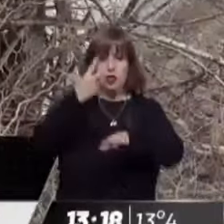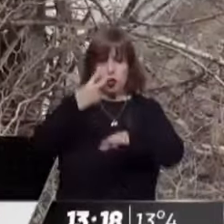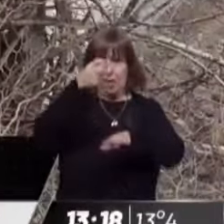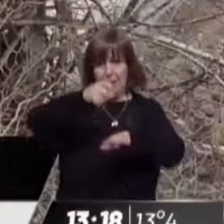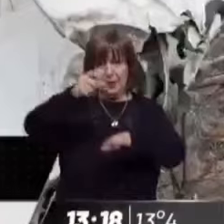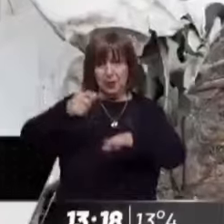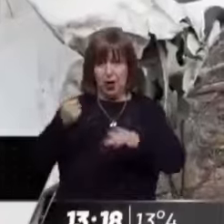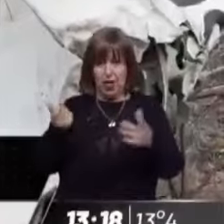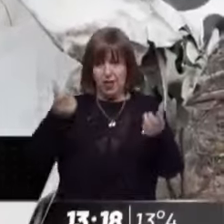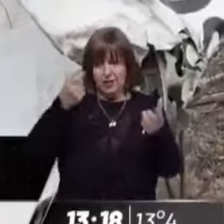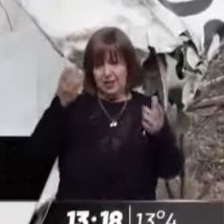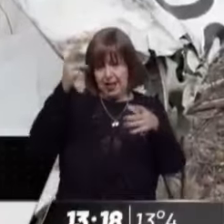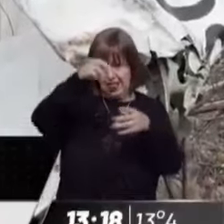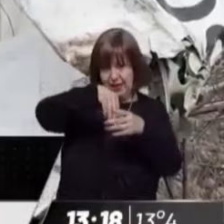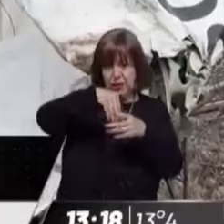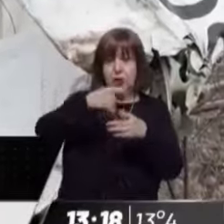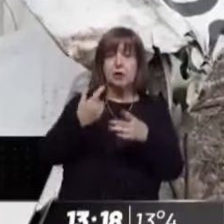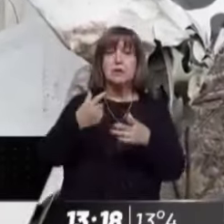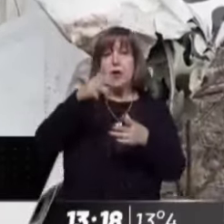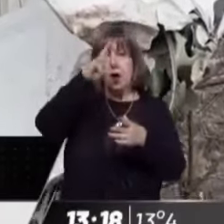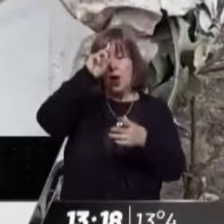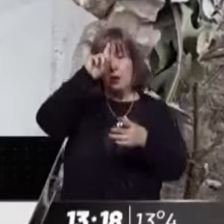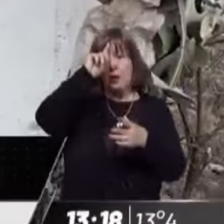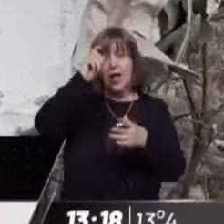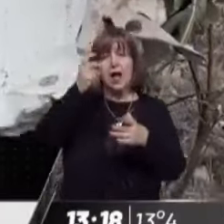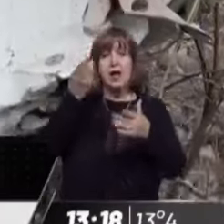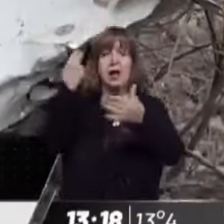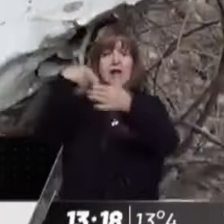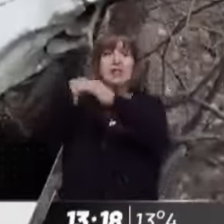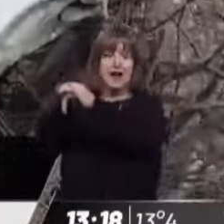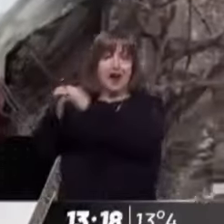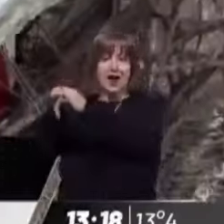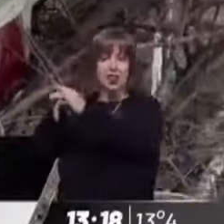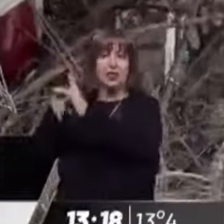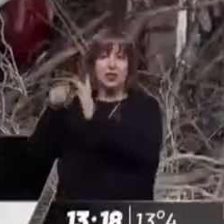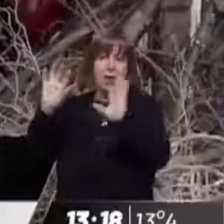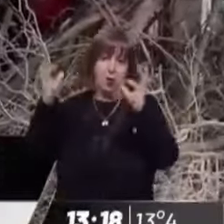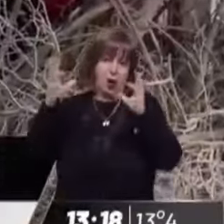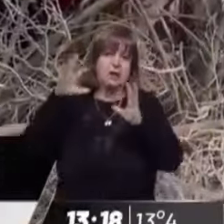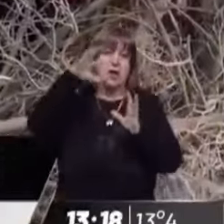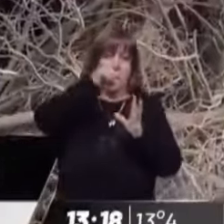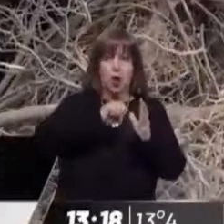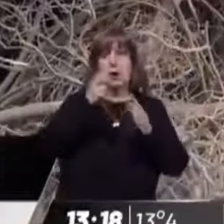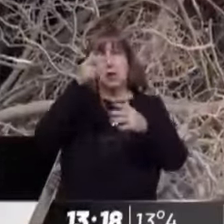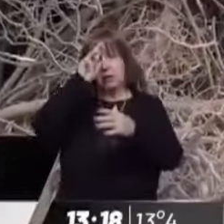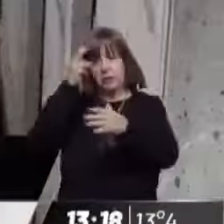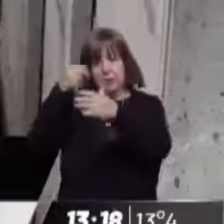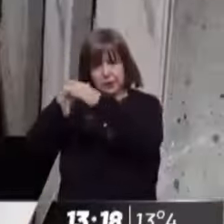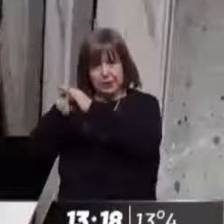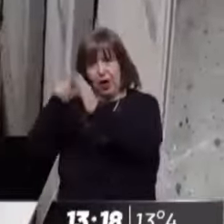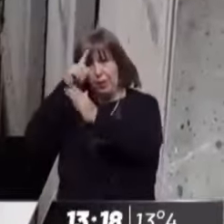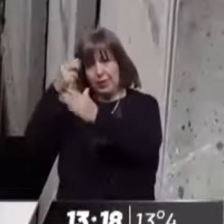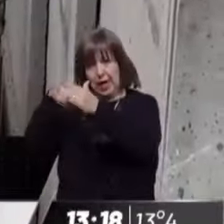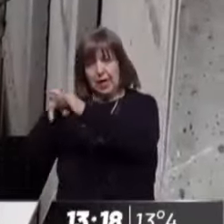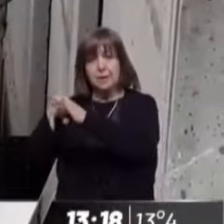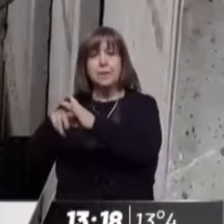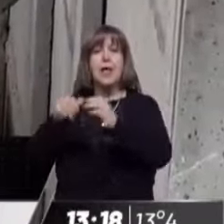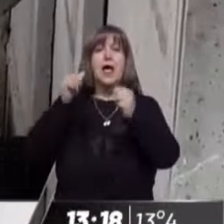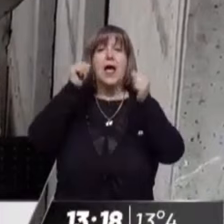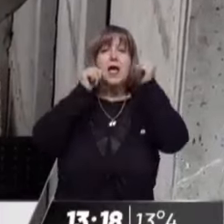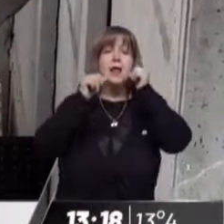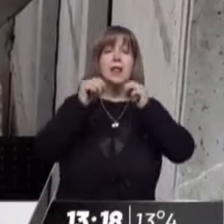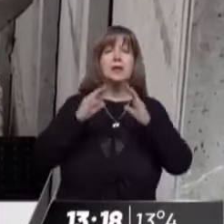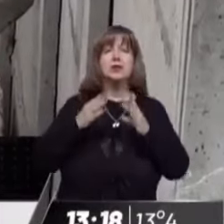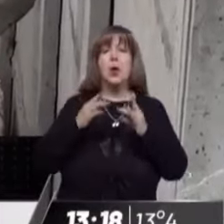una clínica de ciudad para la primera atención. Lo importante que fueron heridas leves y no hubo que